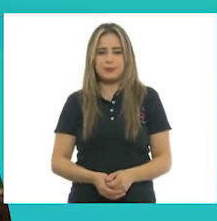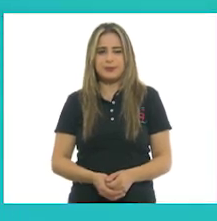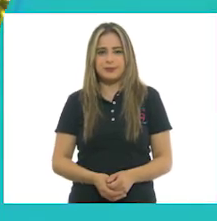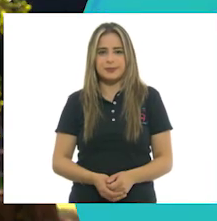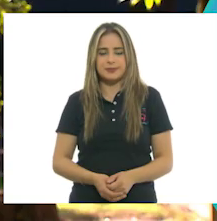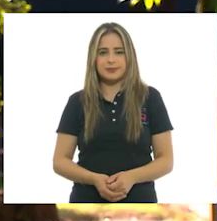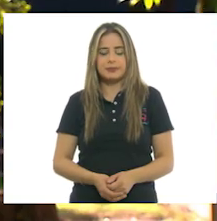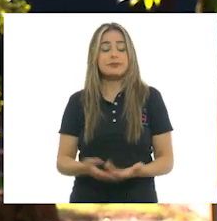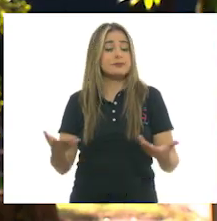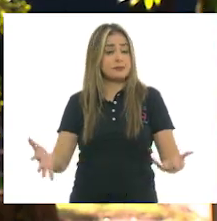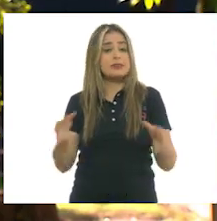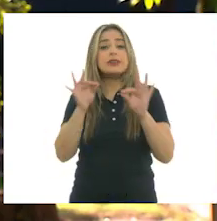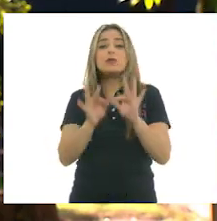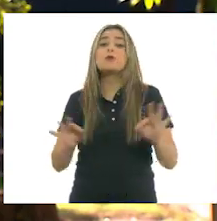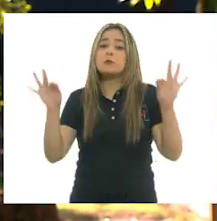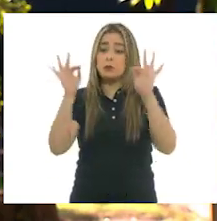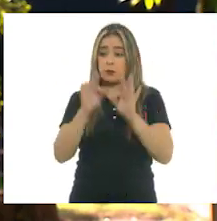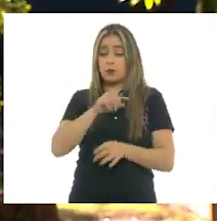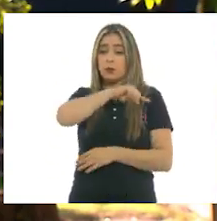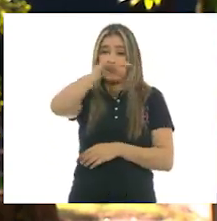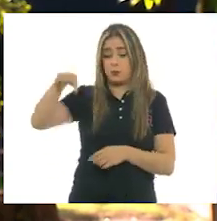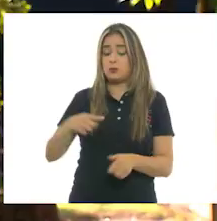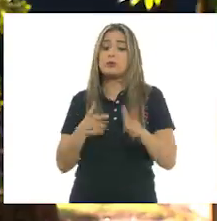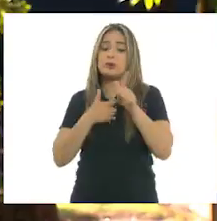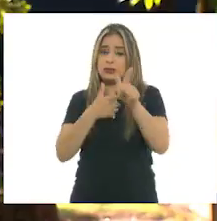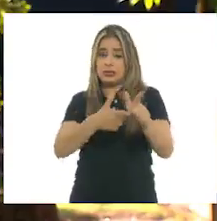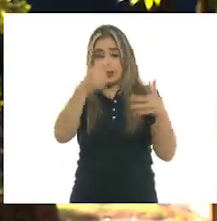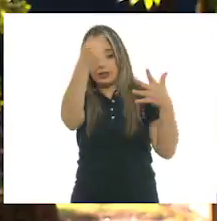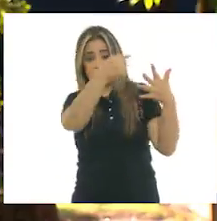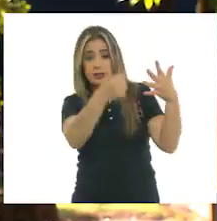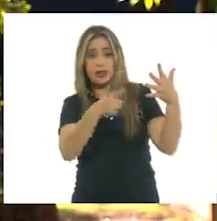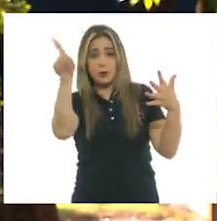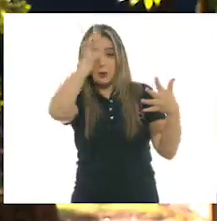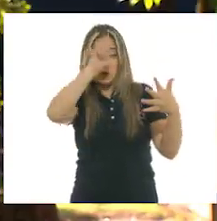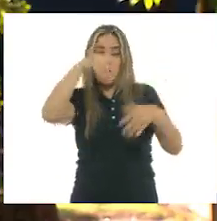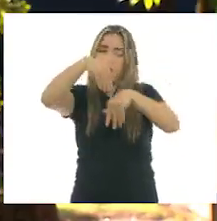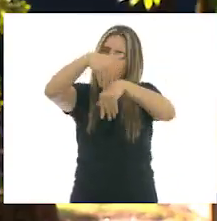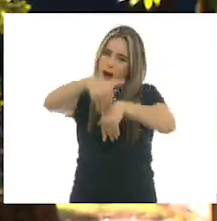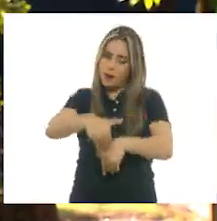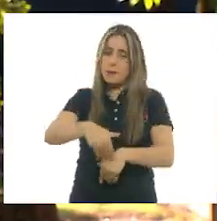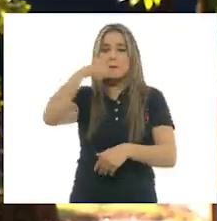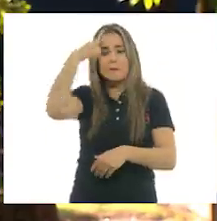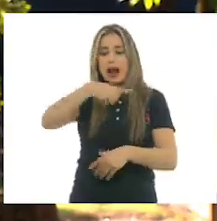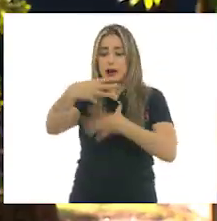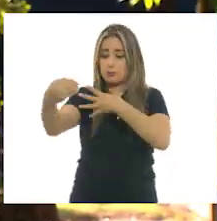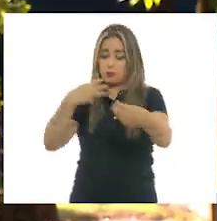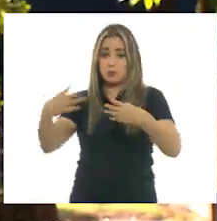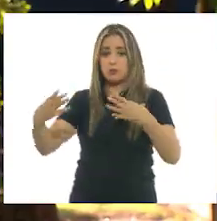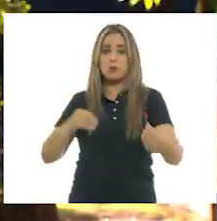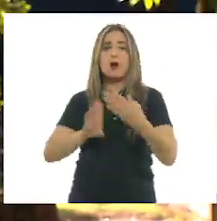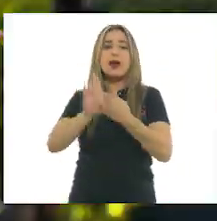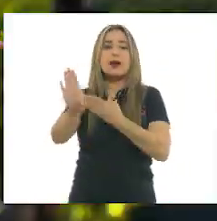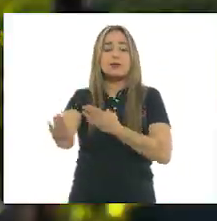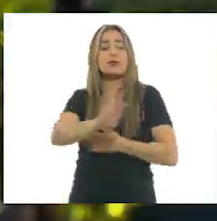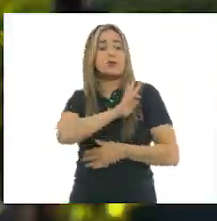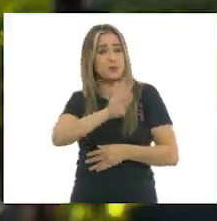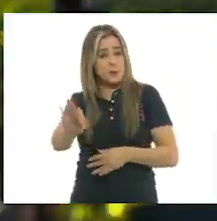Es muy importante continuar con las recomendaciones para evitar contagios de COVID.